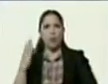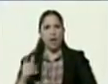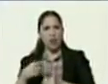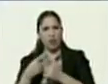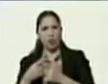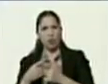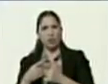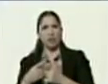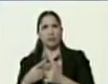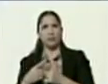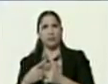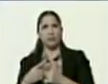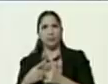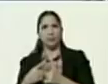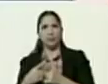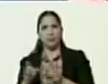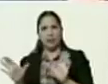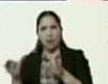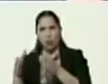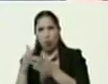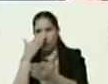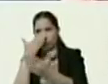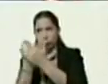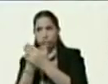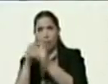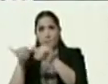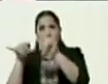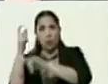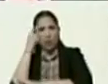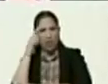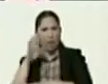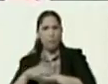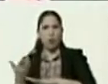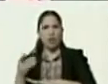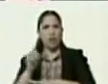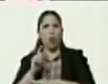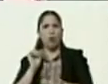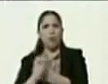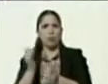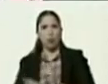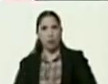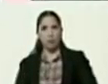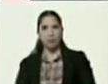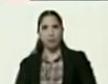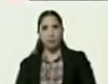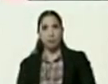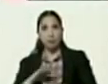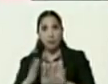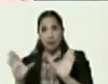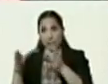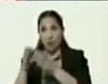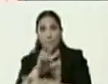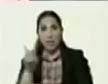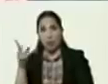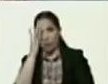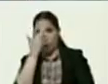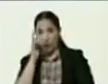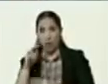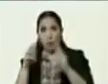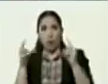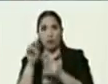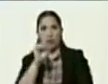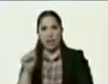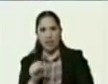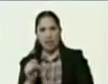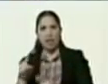se reunieron ese día ¿por qué no lo capturaron? se reunieron el 22 de febrero en Puerto Santander